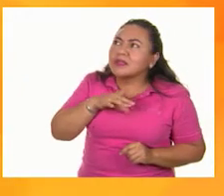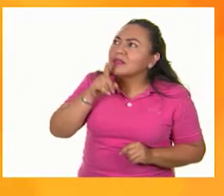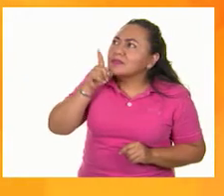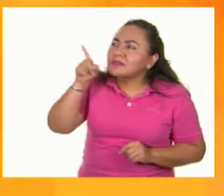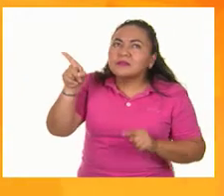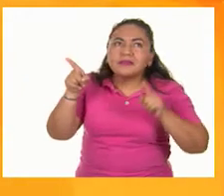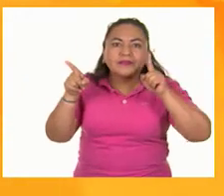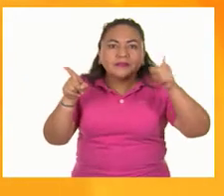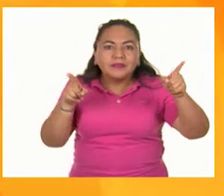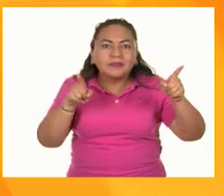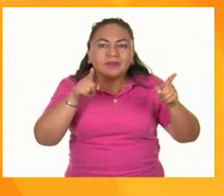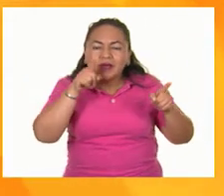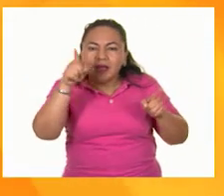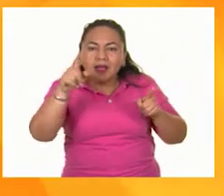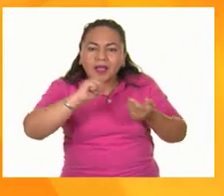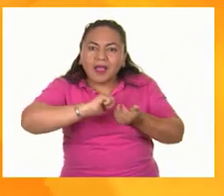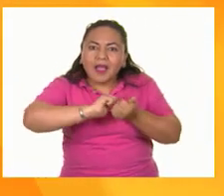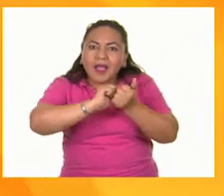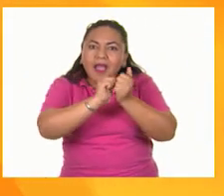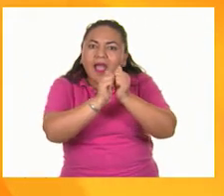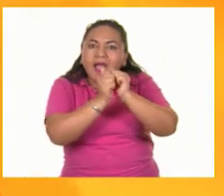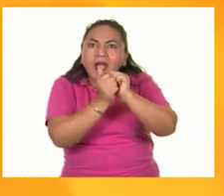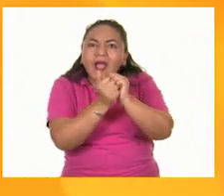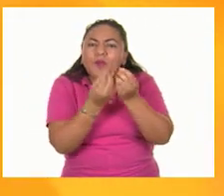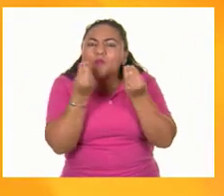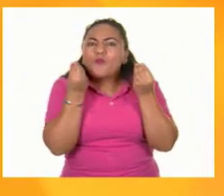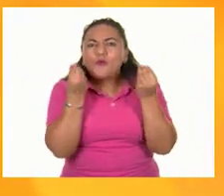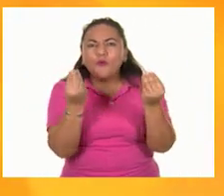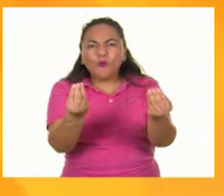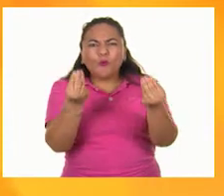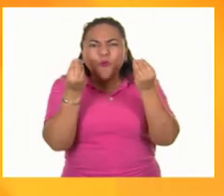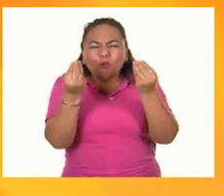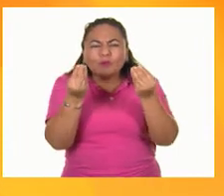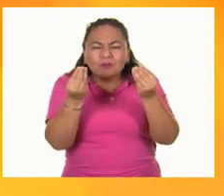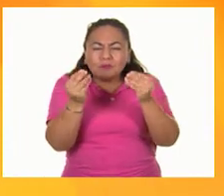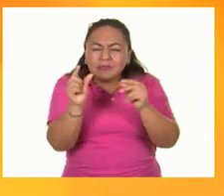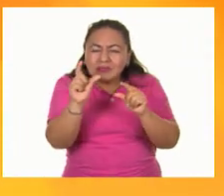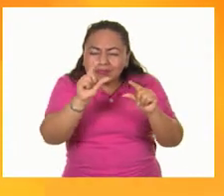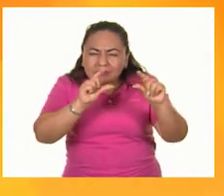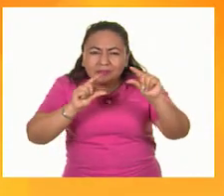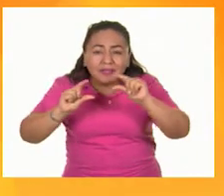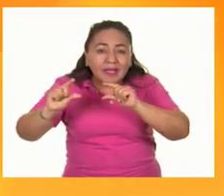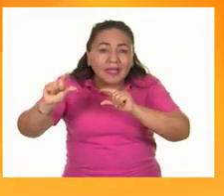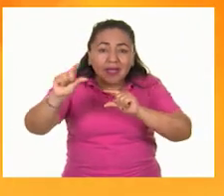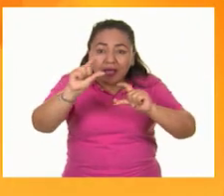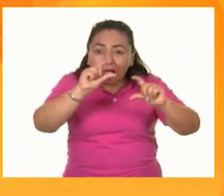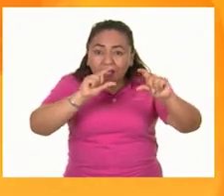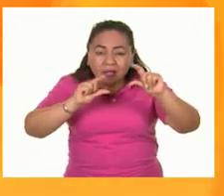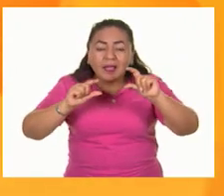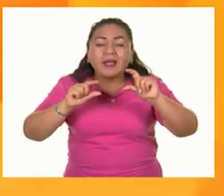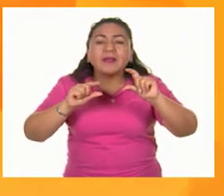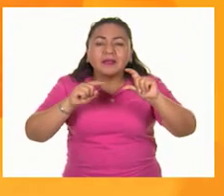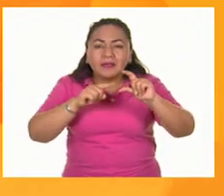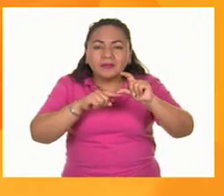presentes que se vuelven inmensos. Los pequeños detalles son